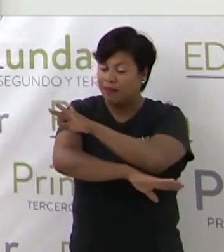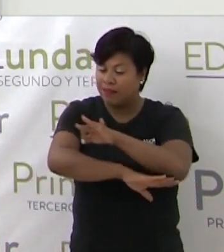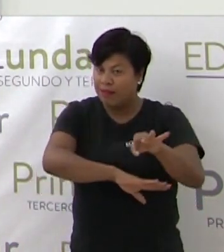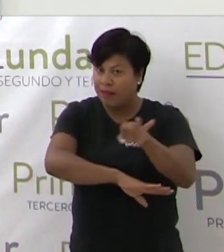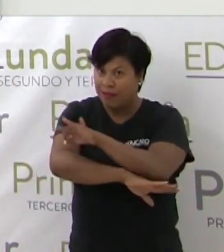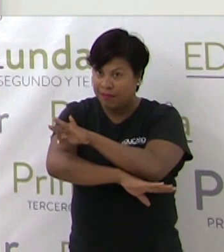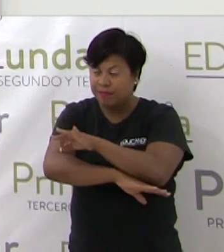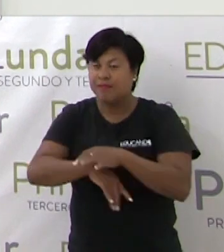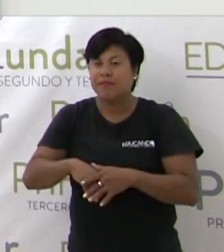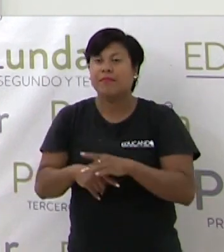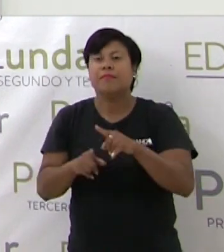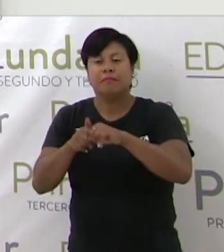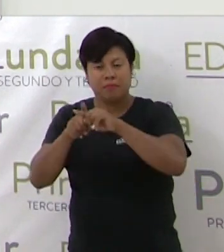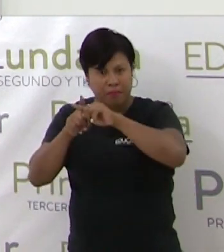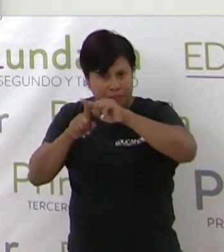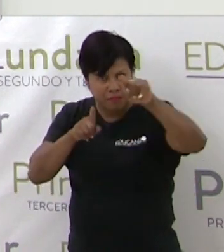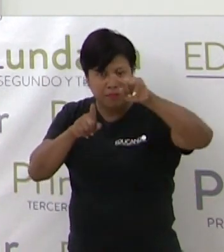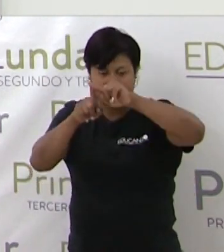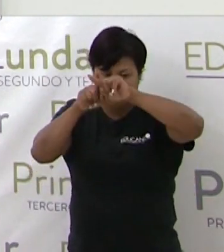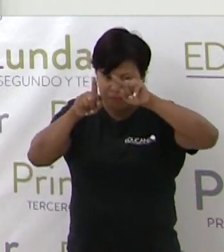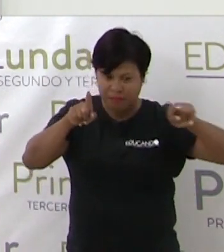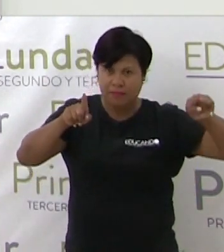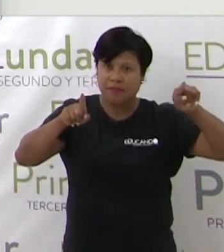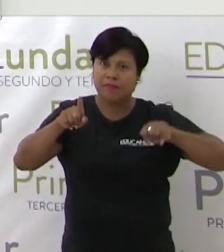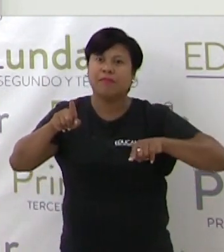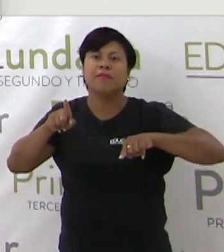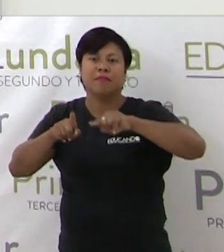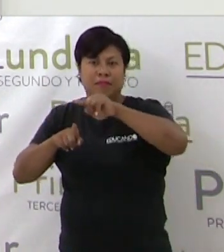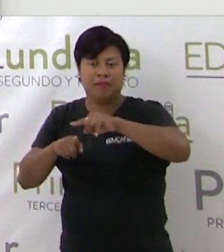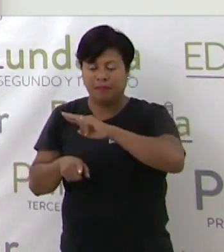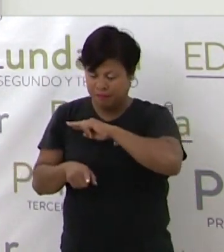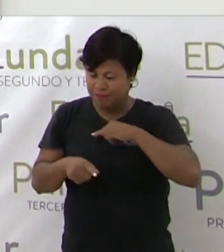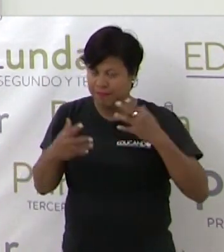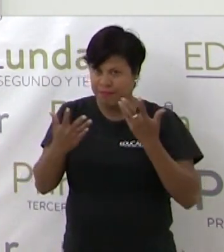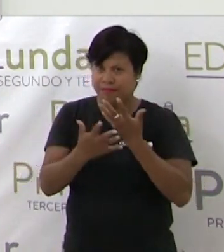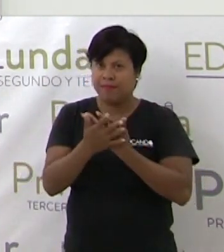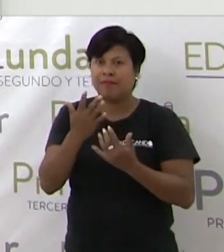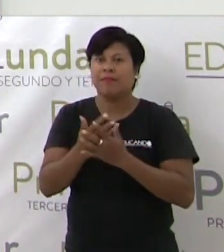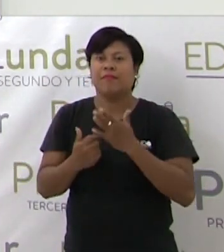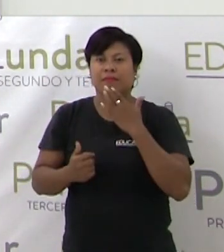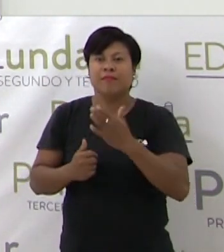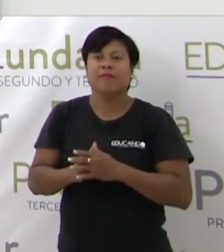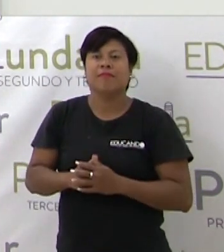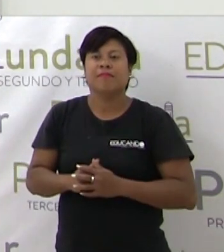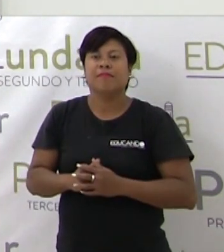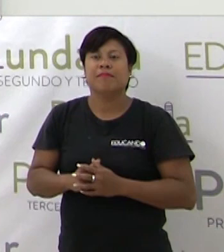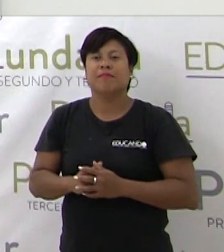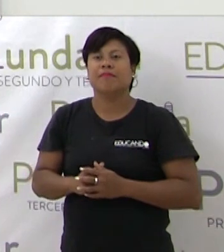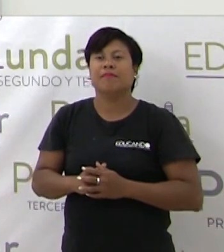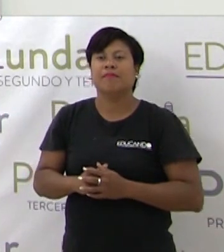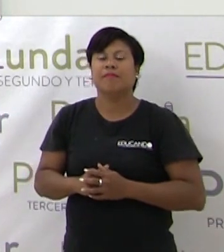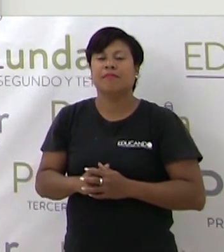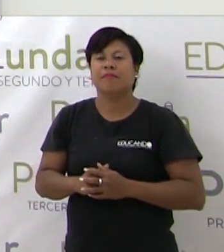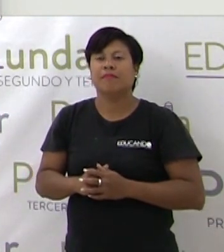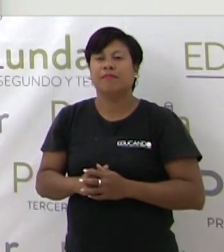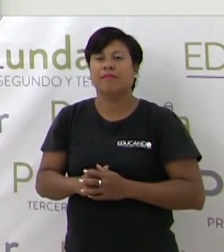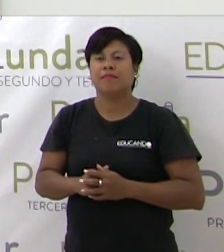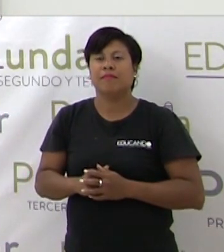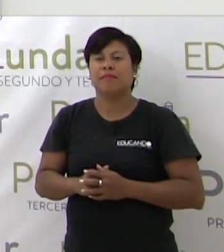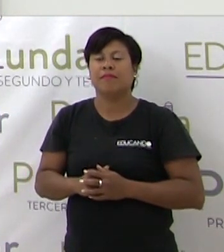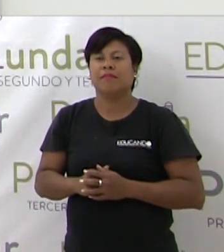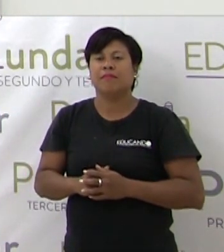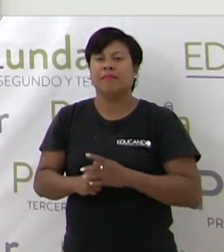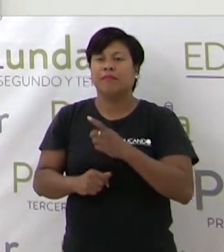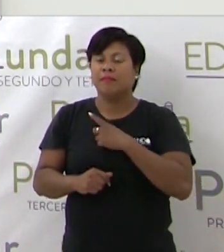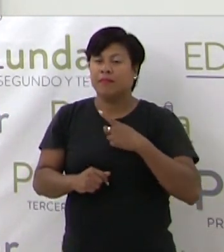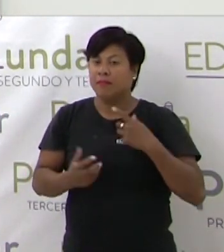unir esos puntos para que formemos nuestra figura. Vamos a formarla. Miren, tenemos entonces